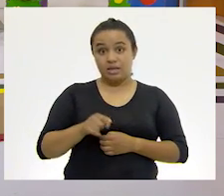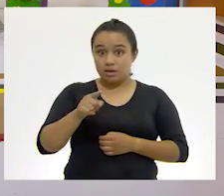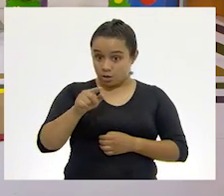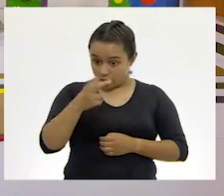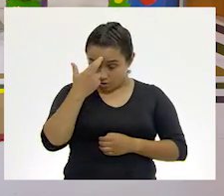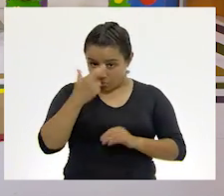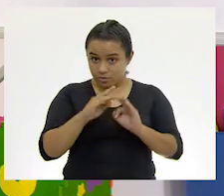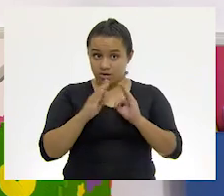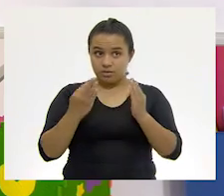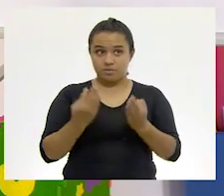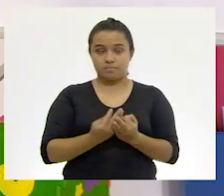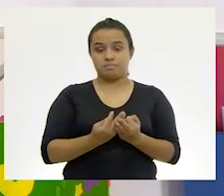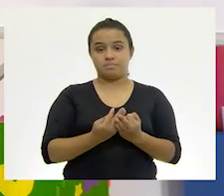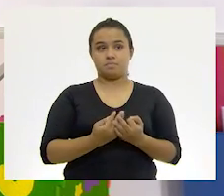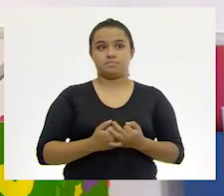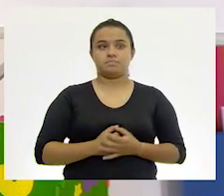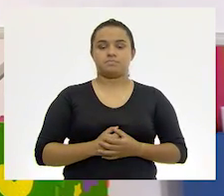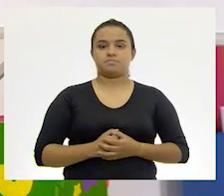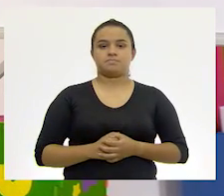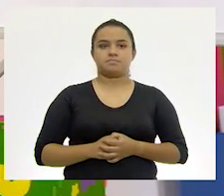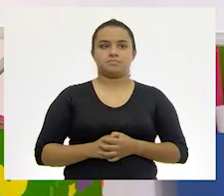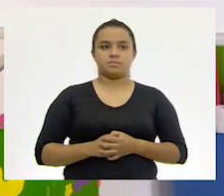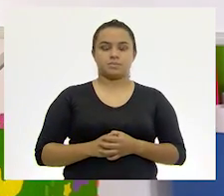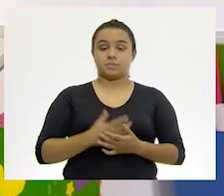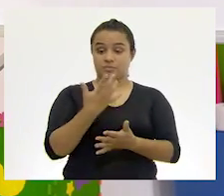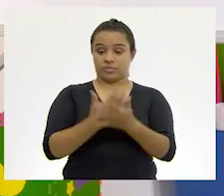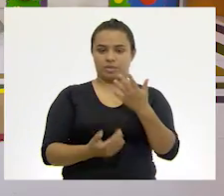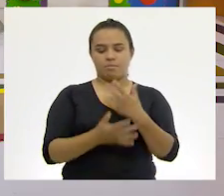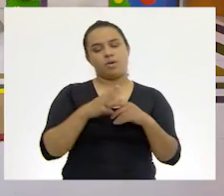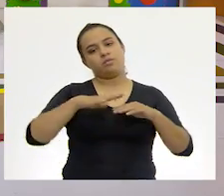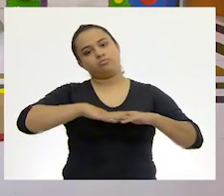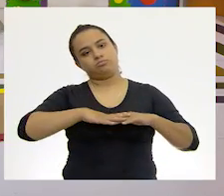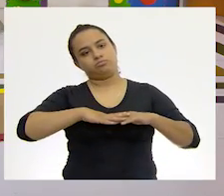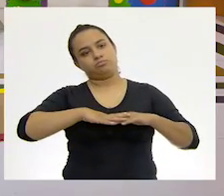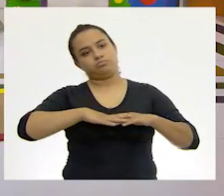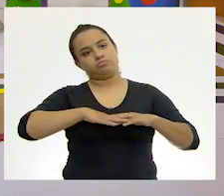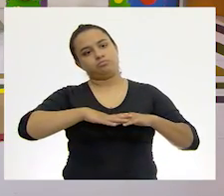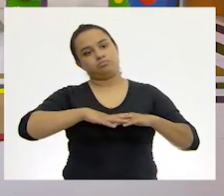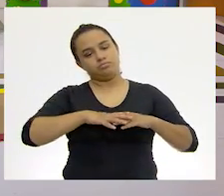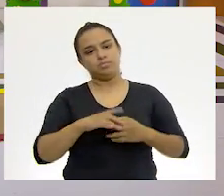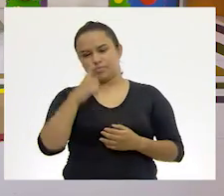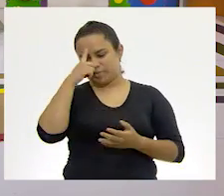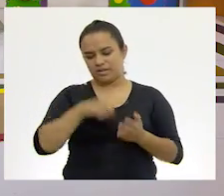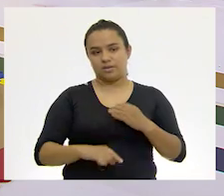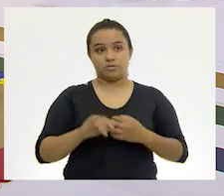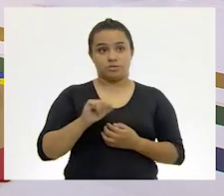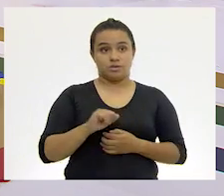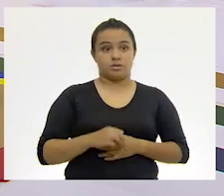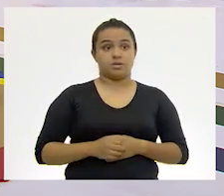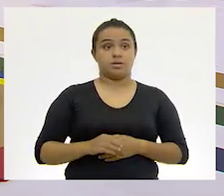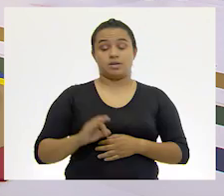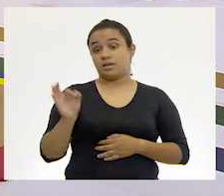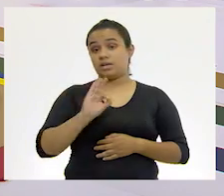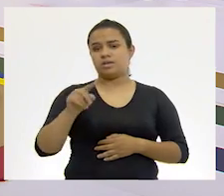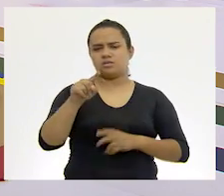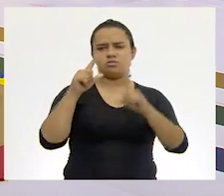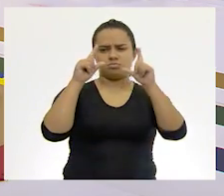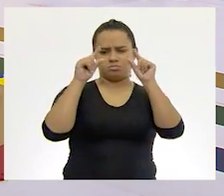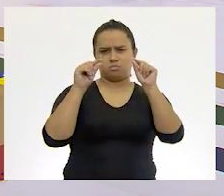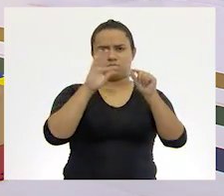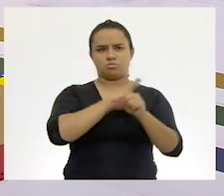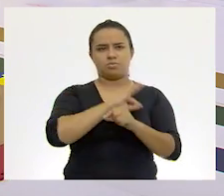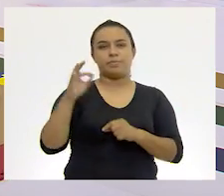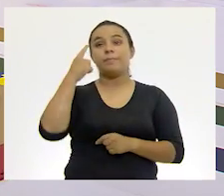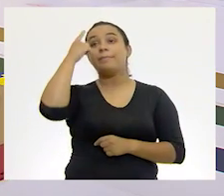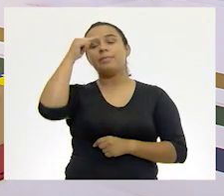Paco. Y las manos aquí. Muy bien. Sí, creo que sí. Si te sirve, puedes cerrar los ojos para tener